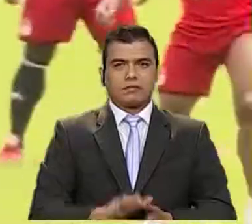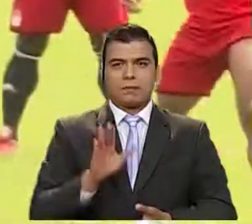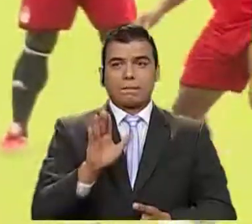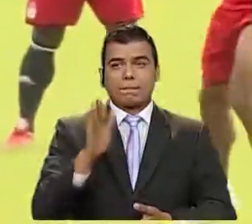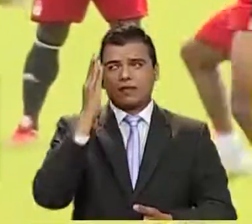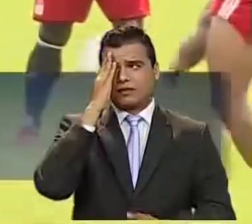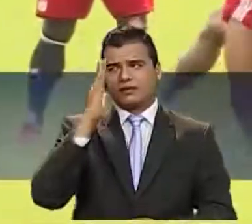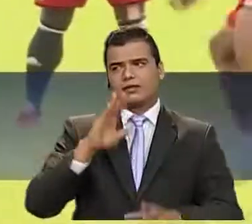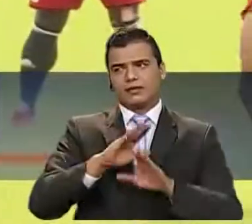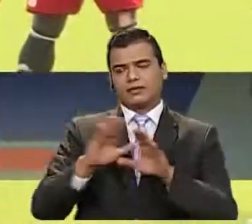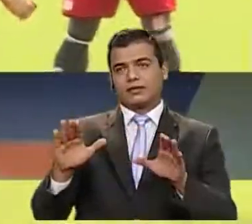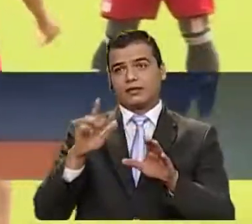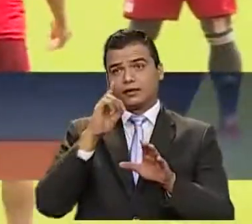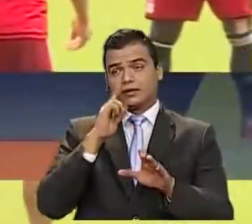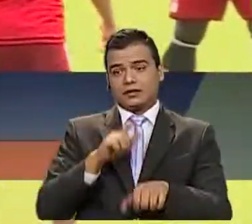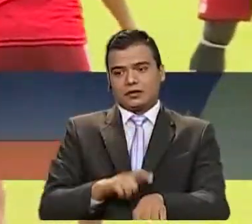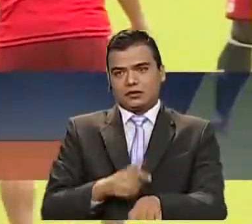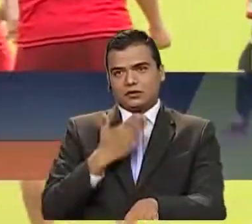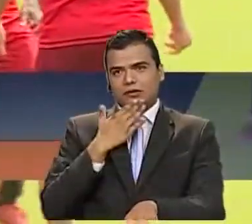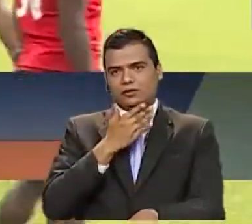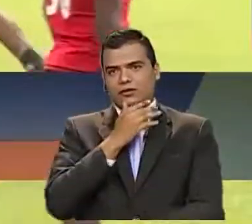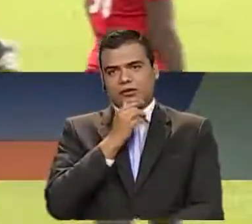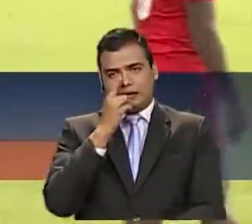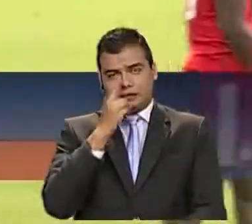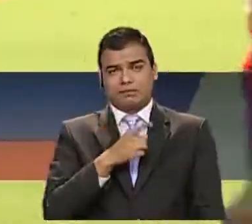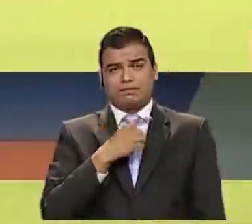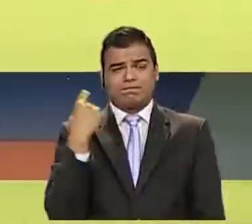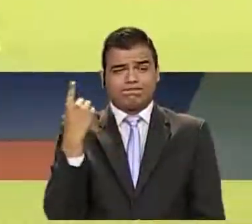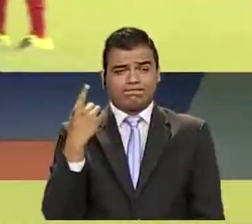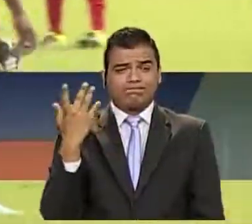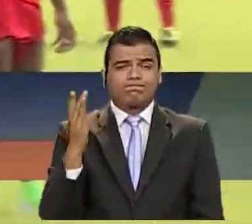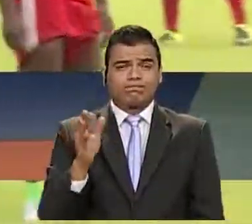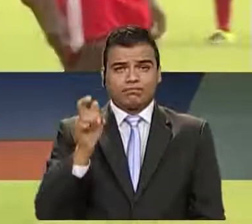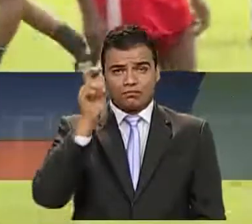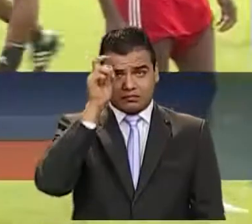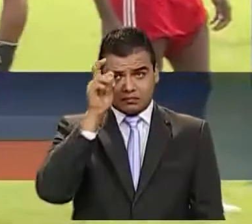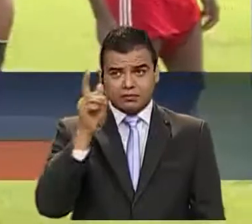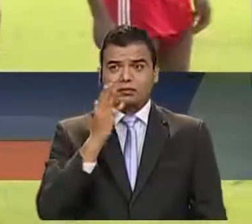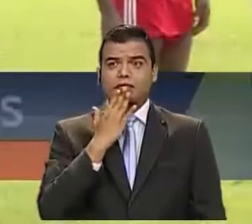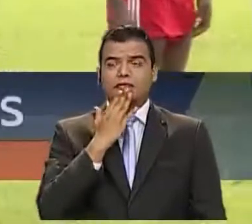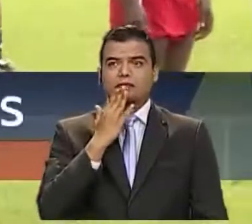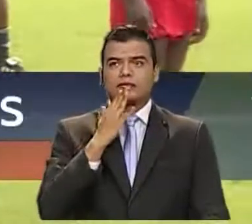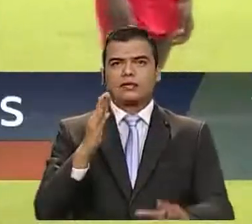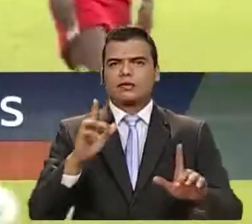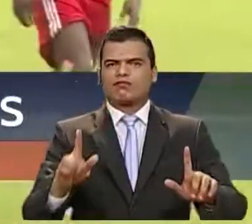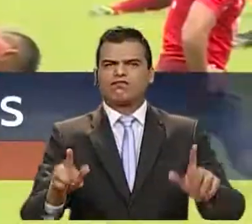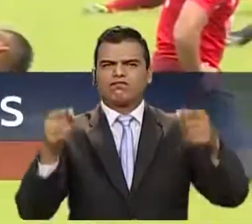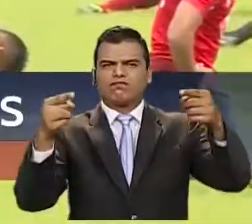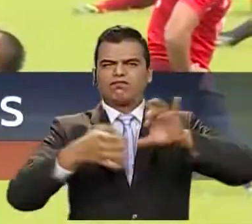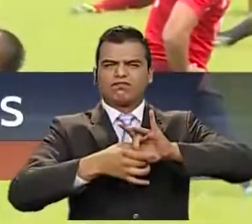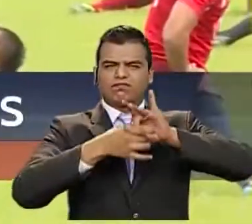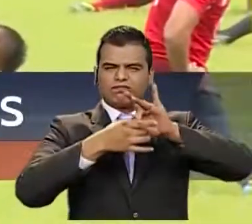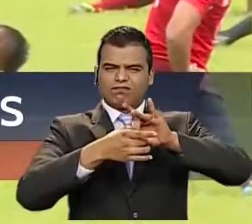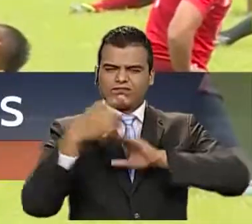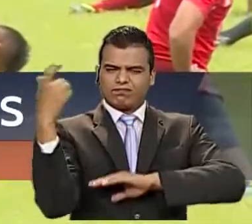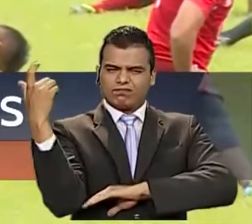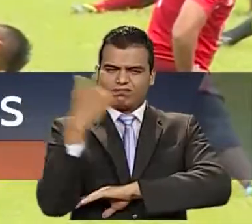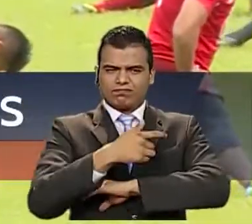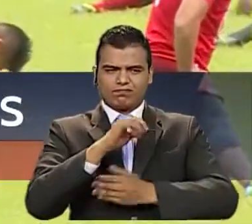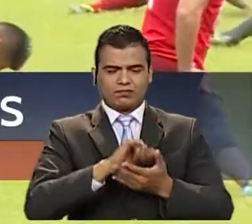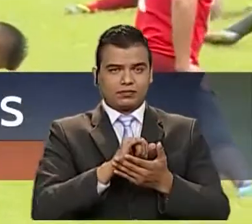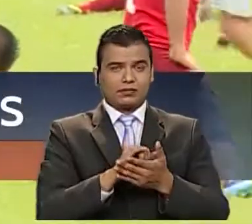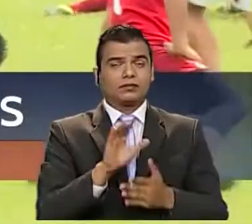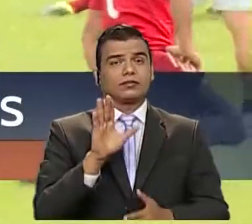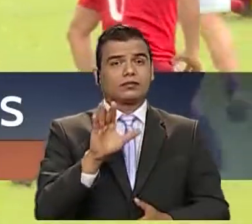Conscientes de que no pasa por un buen momento, América saldrá ante Alianza Petrolera a recomponer su camino en la Liga de Fútbol Profesional